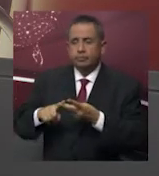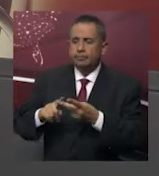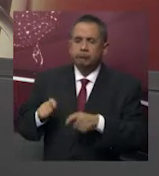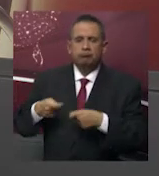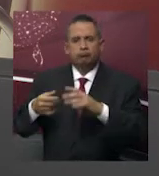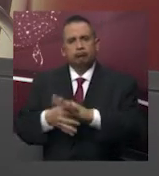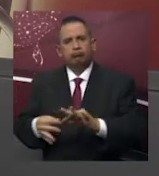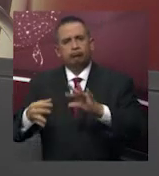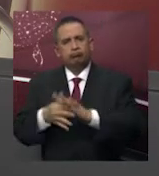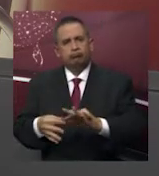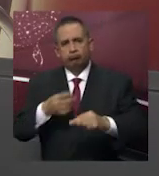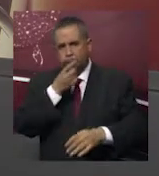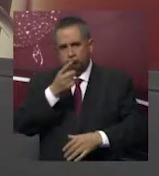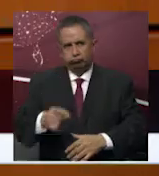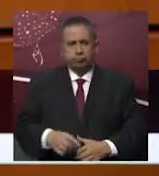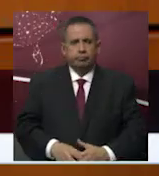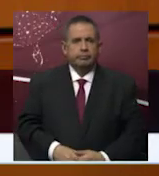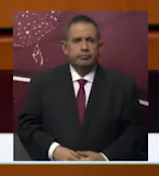tribuna.